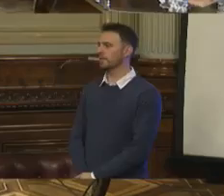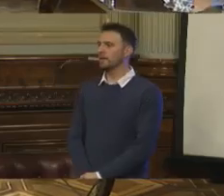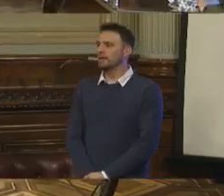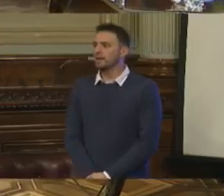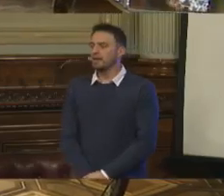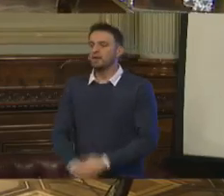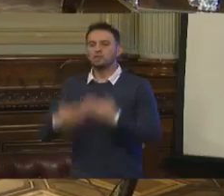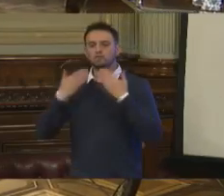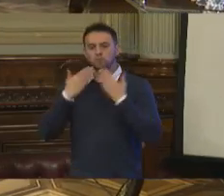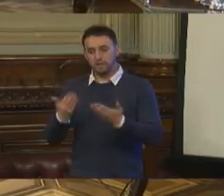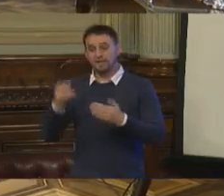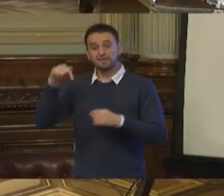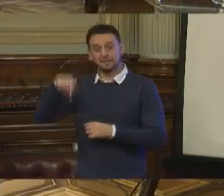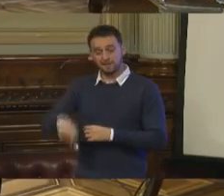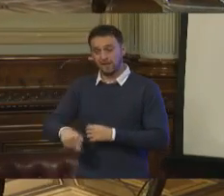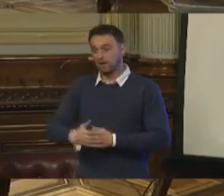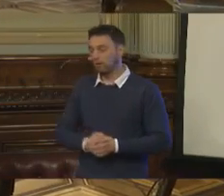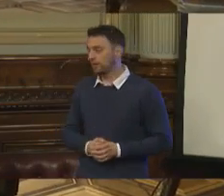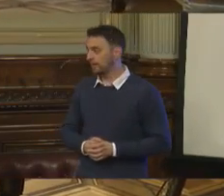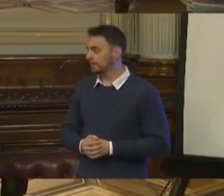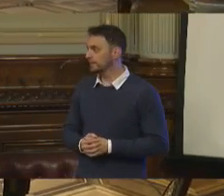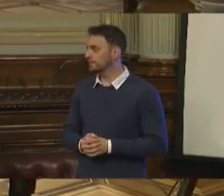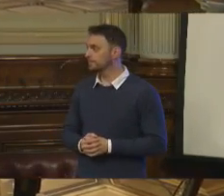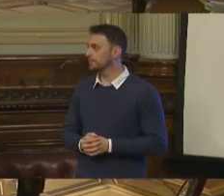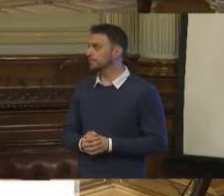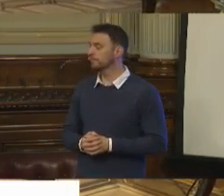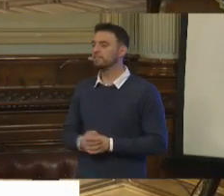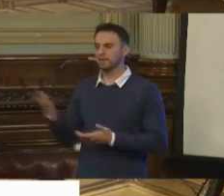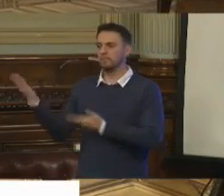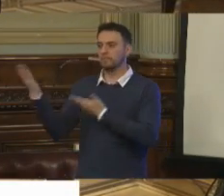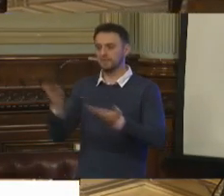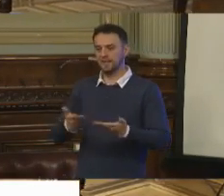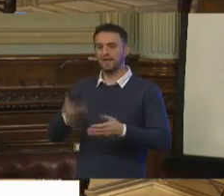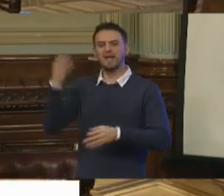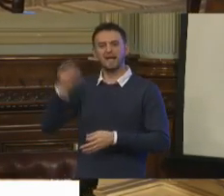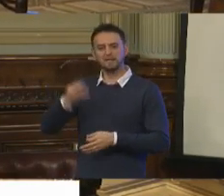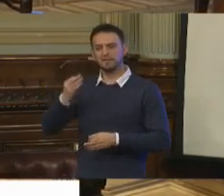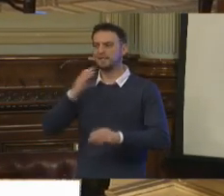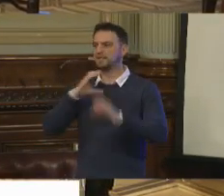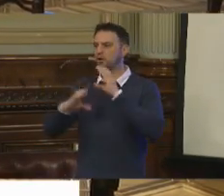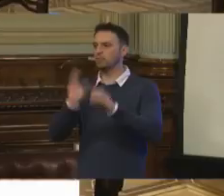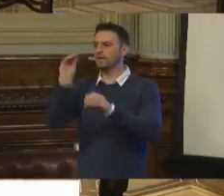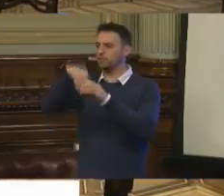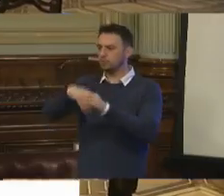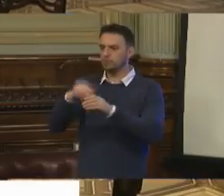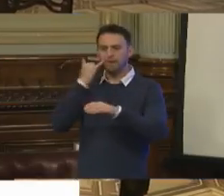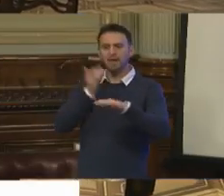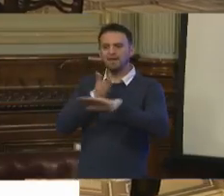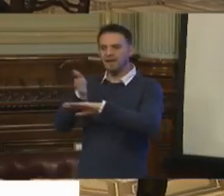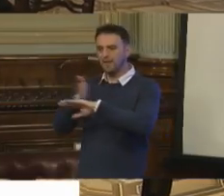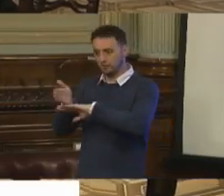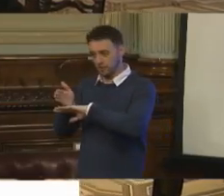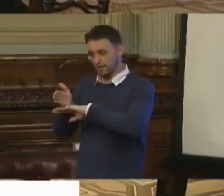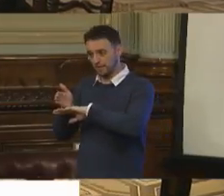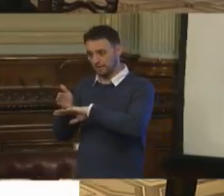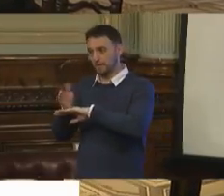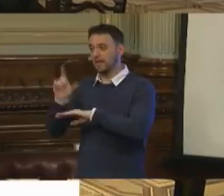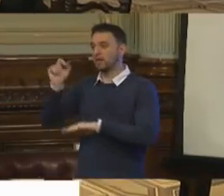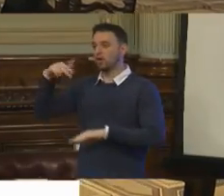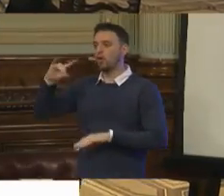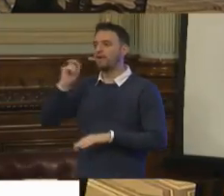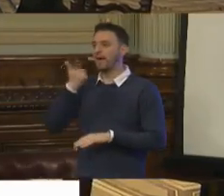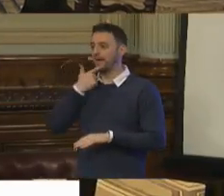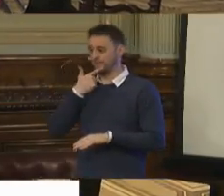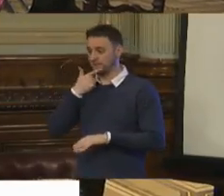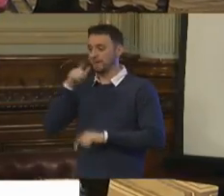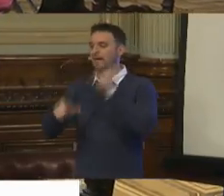muchas gracias a continuación escucharemos a nuestro disertante especialista en comunicación inclusiva y accesibilidad de la comisión nacional asesora